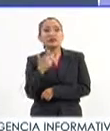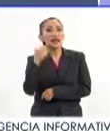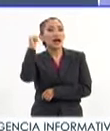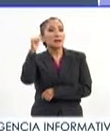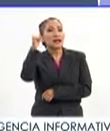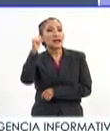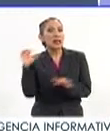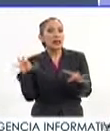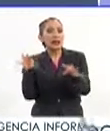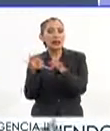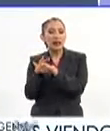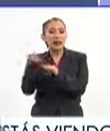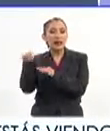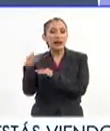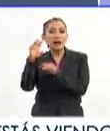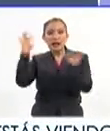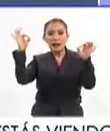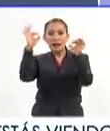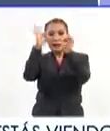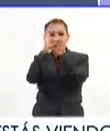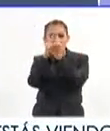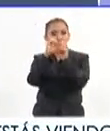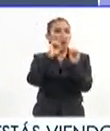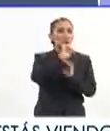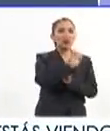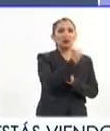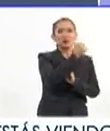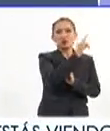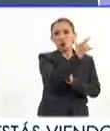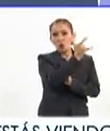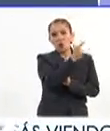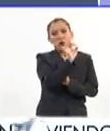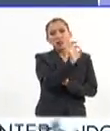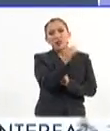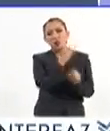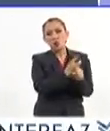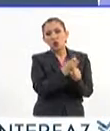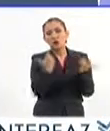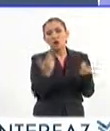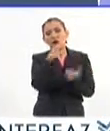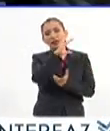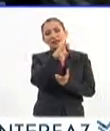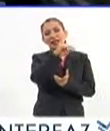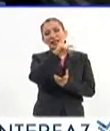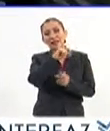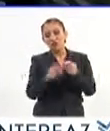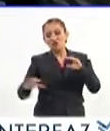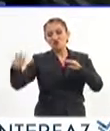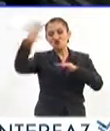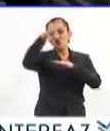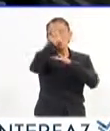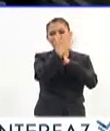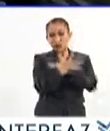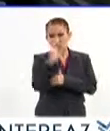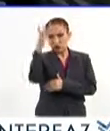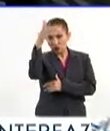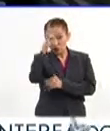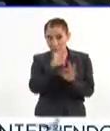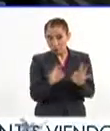con un eclipse, un 26 de julio que sería el segundo paso cenital del sol. La